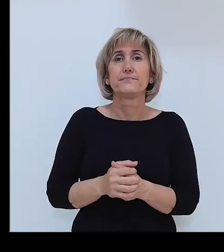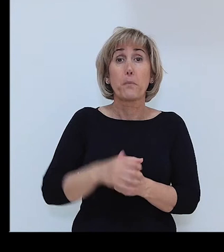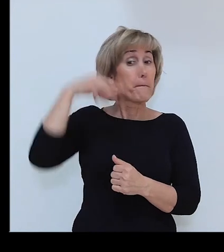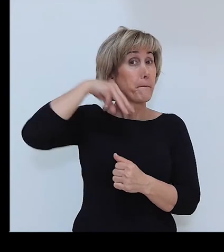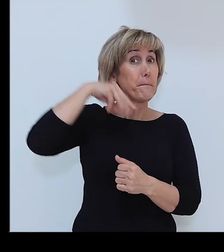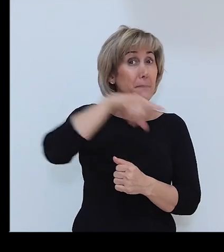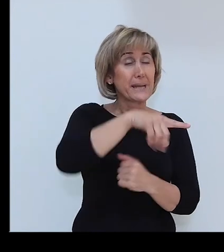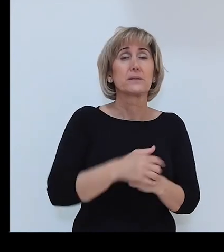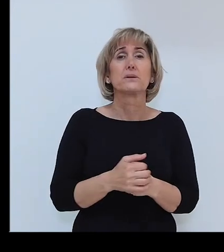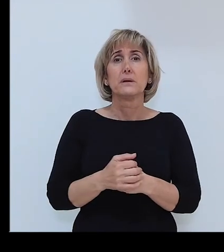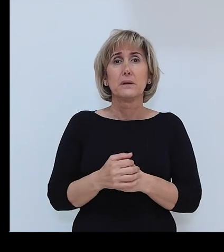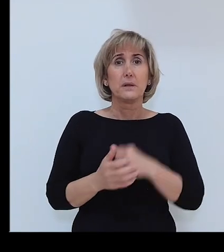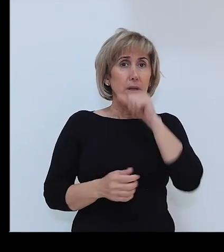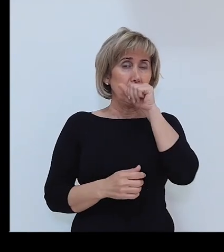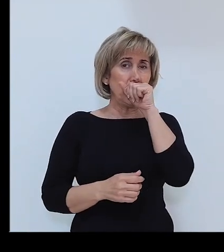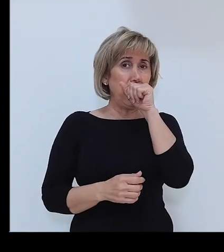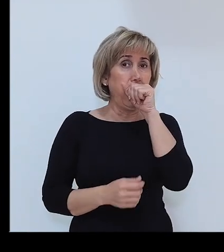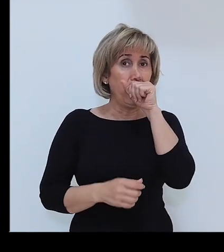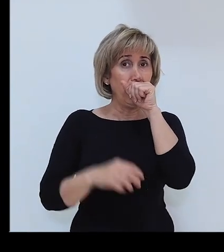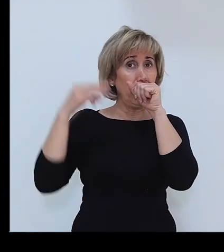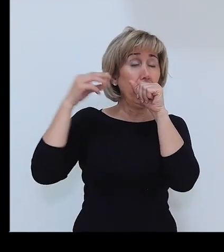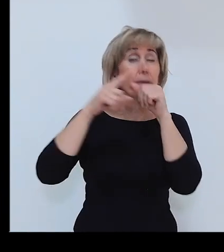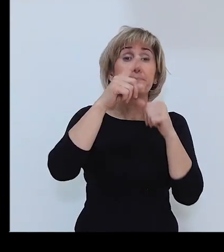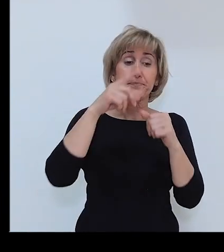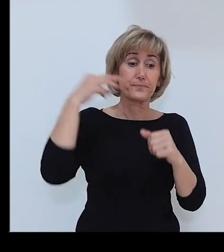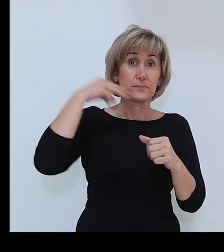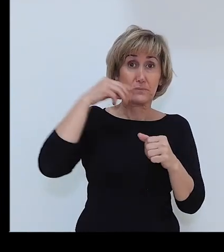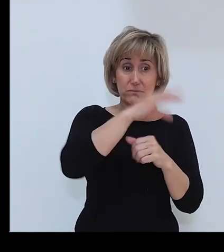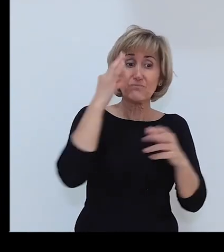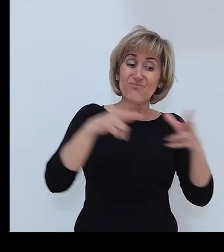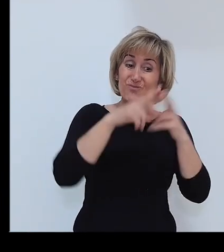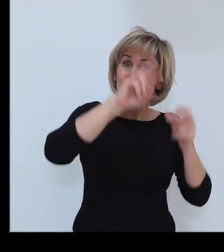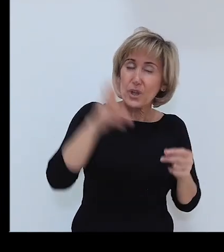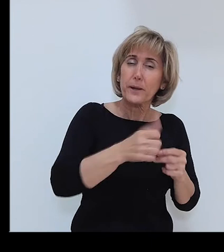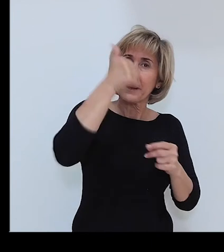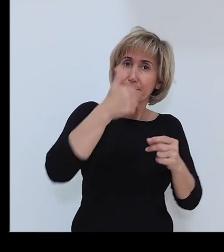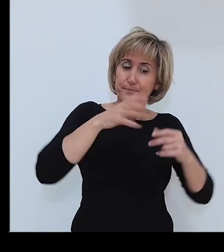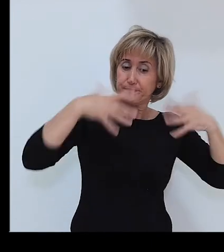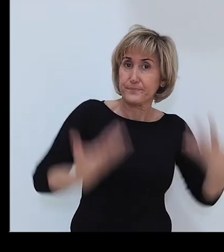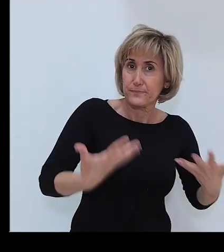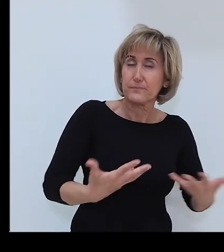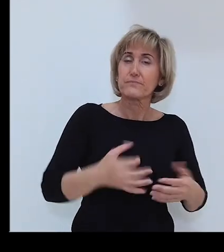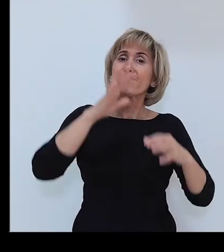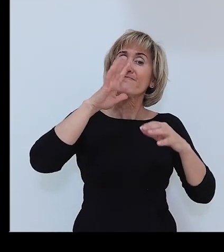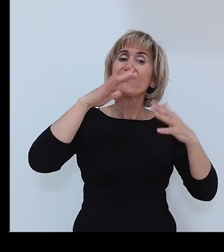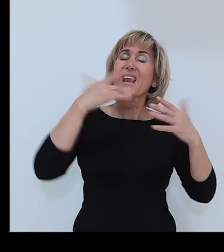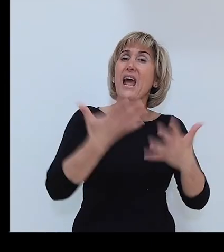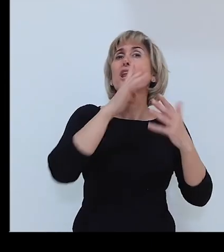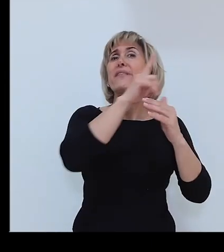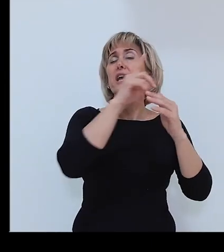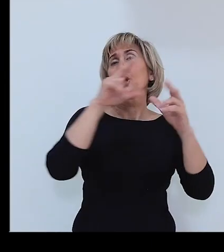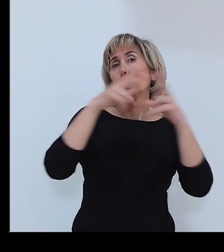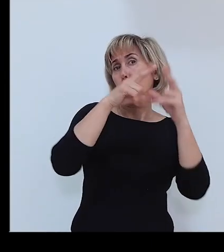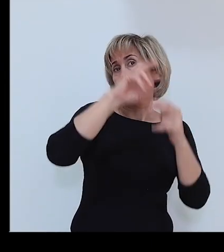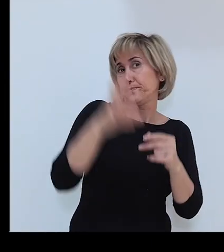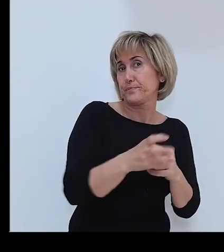y un poco absurda en ese sentido. Esto, Martineau es una socióloga más moderna, más actual,